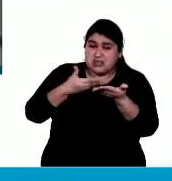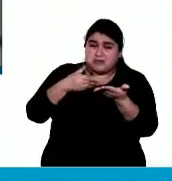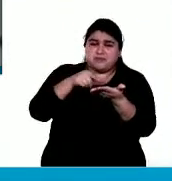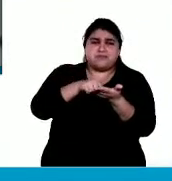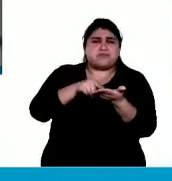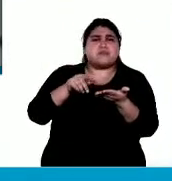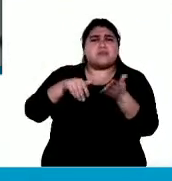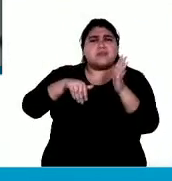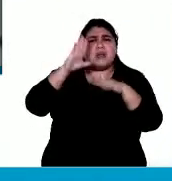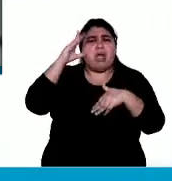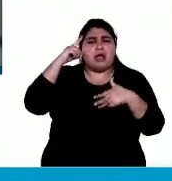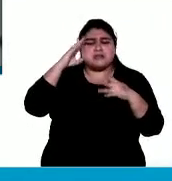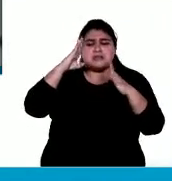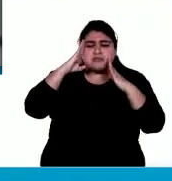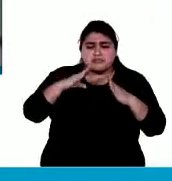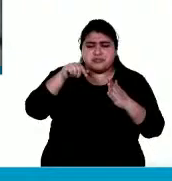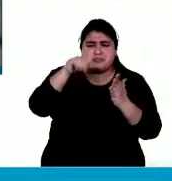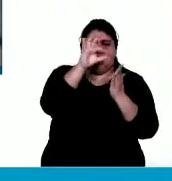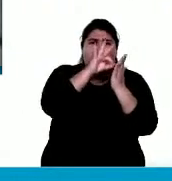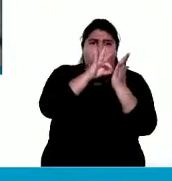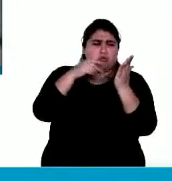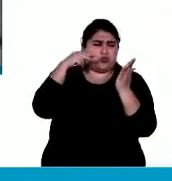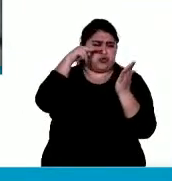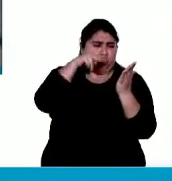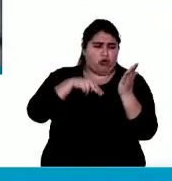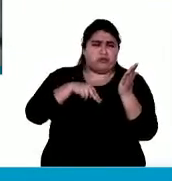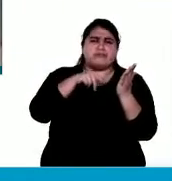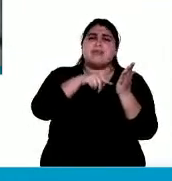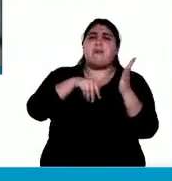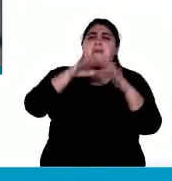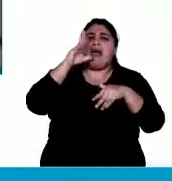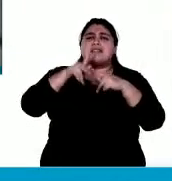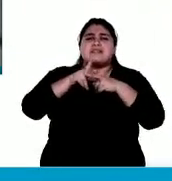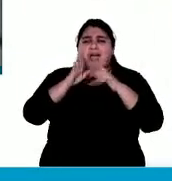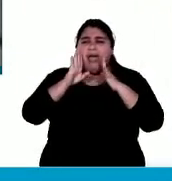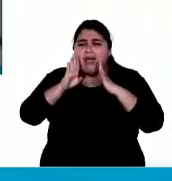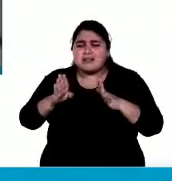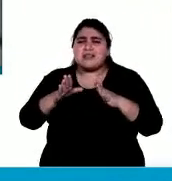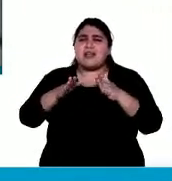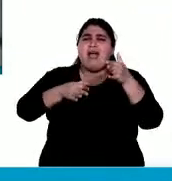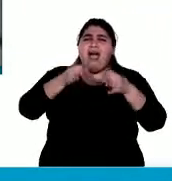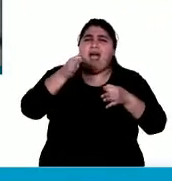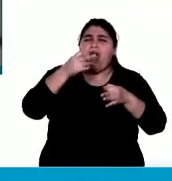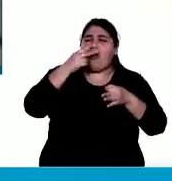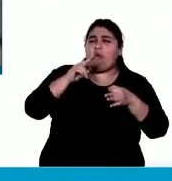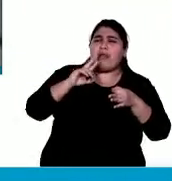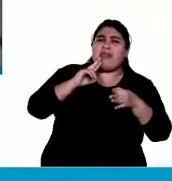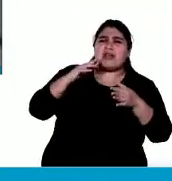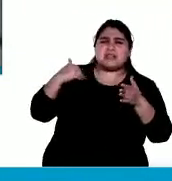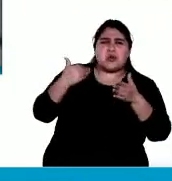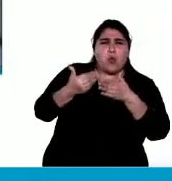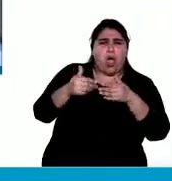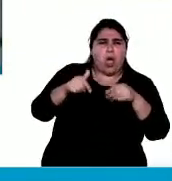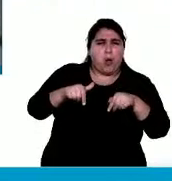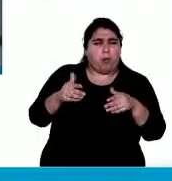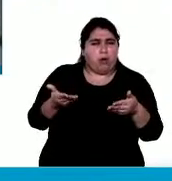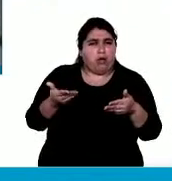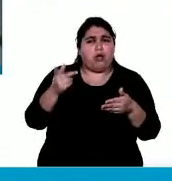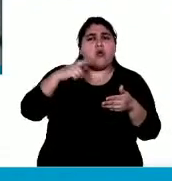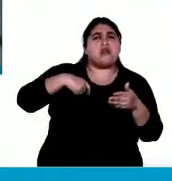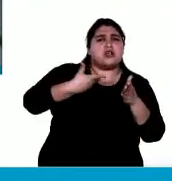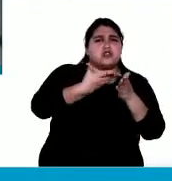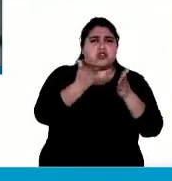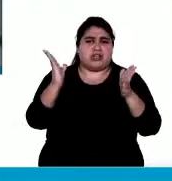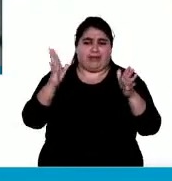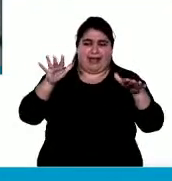base, así lo dicen sus considerandos, a cuestiones técnicas y estadísticas del 2019, una sociedad totalmente